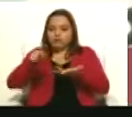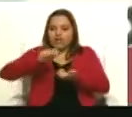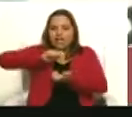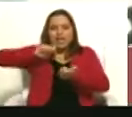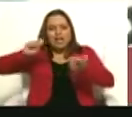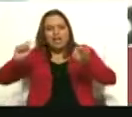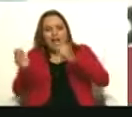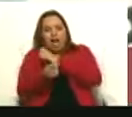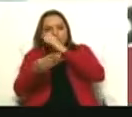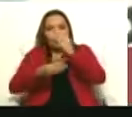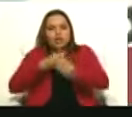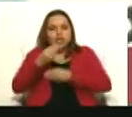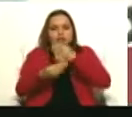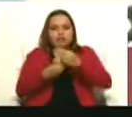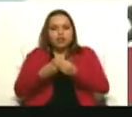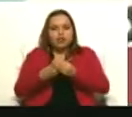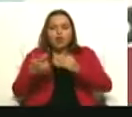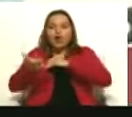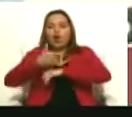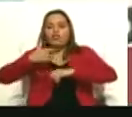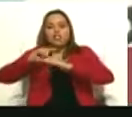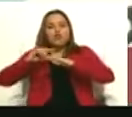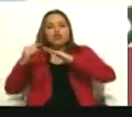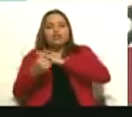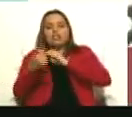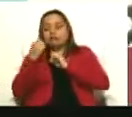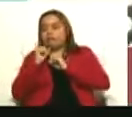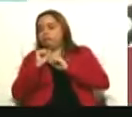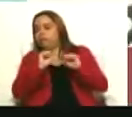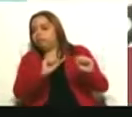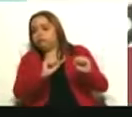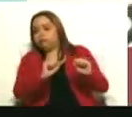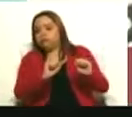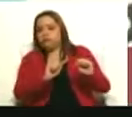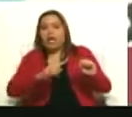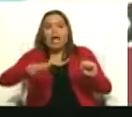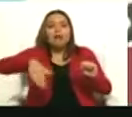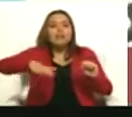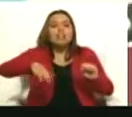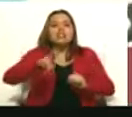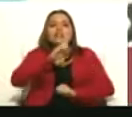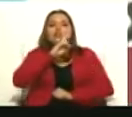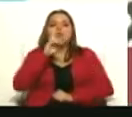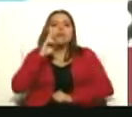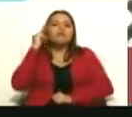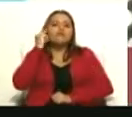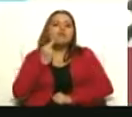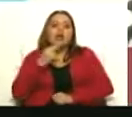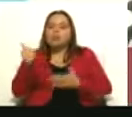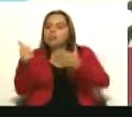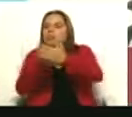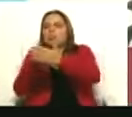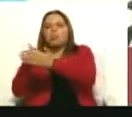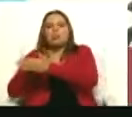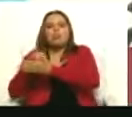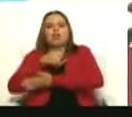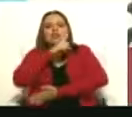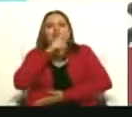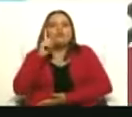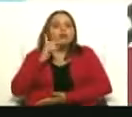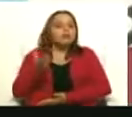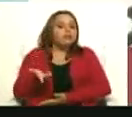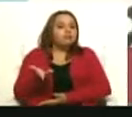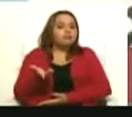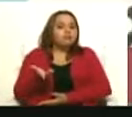que da el gobierno de Guyana, donde hasta las plazas que llevaban el nombre de Simón Bolívar se lo quitaron.